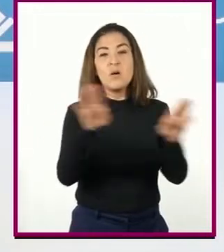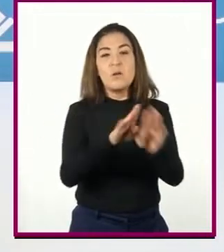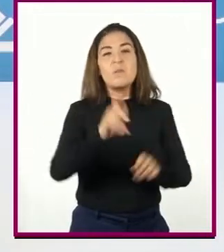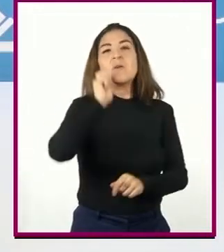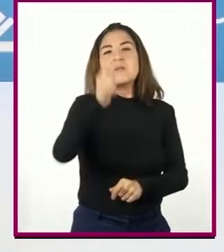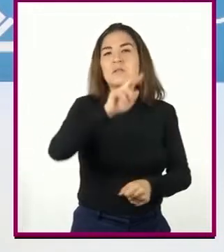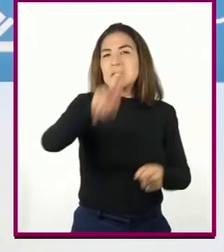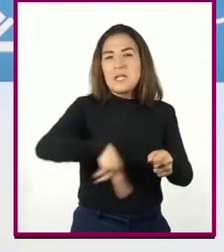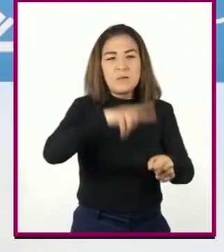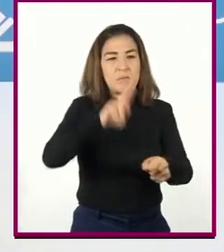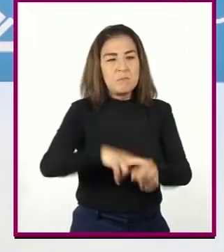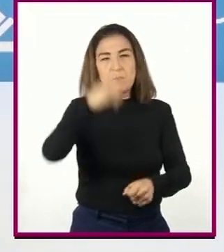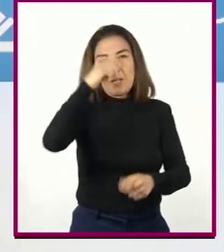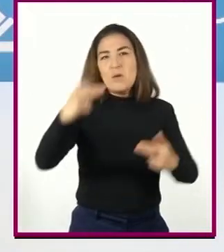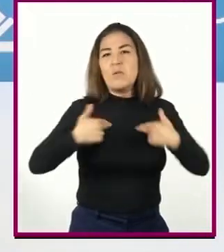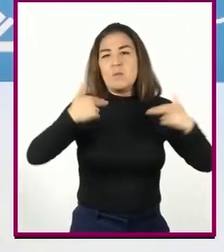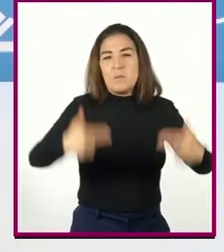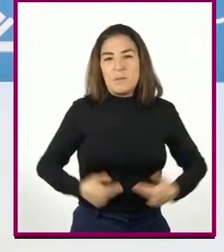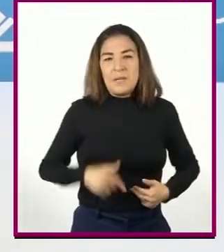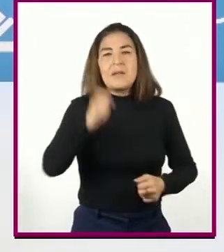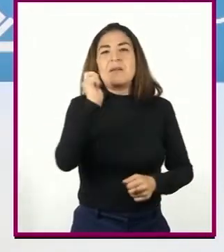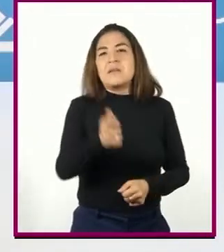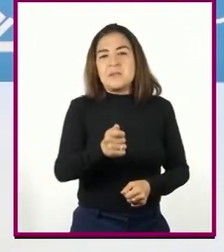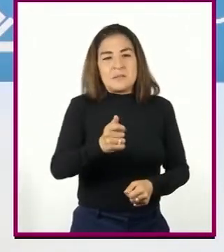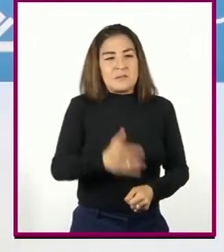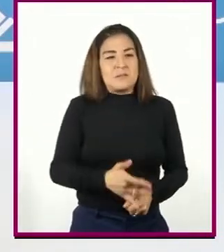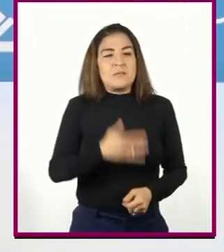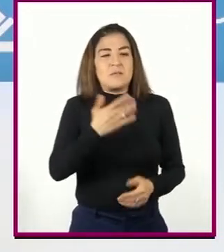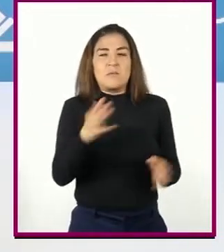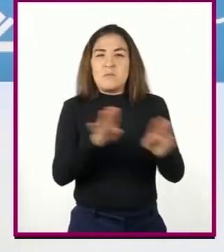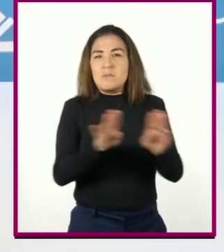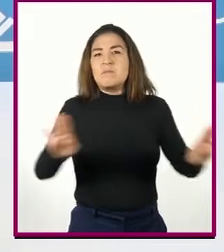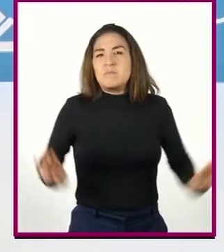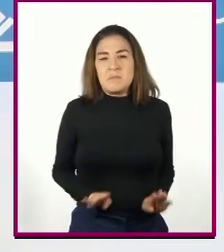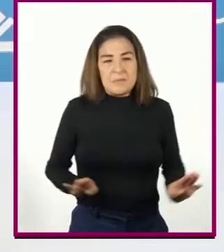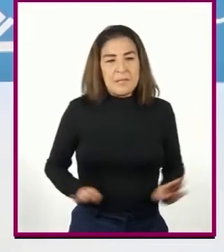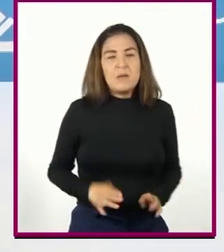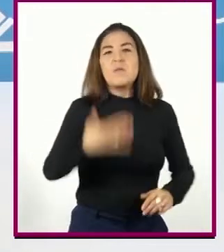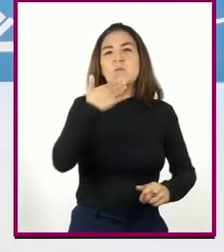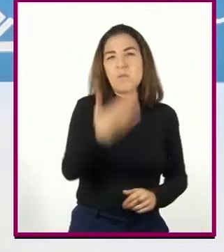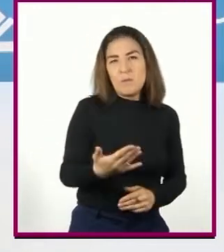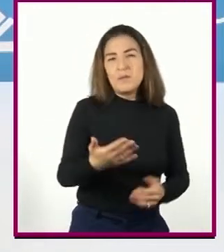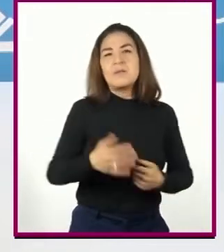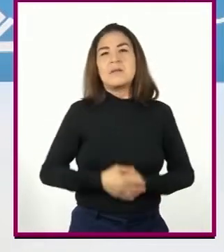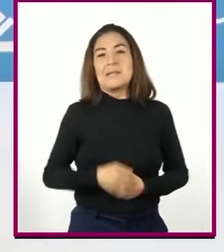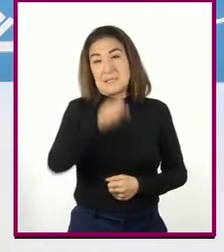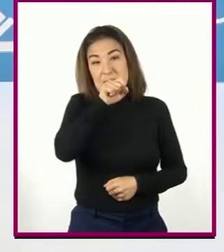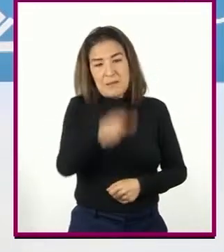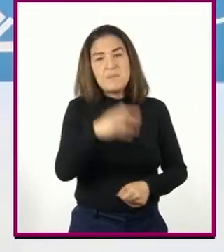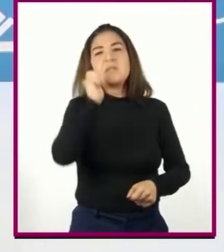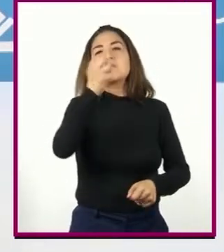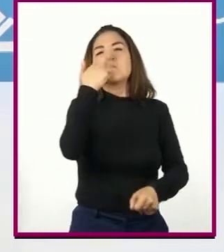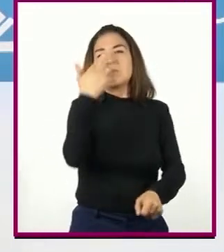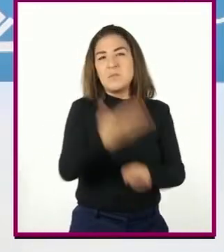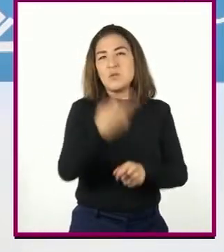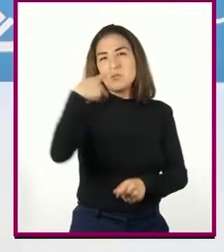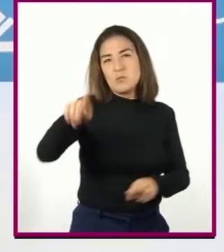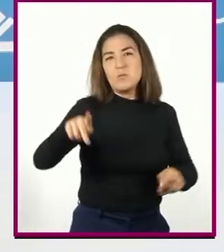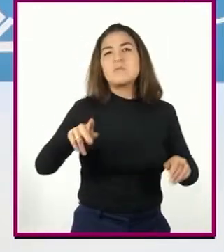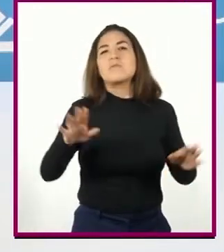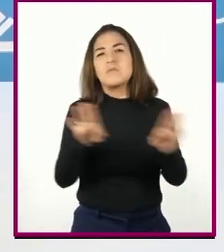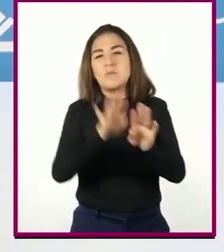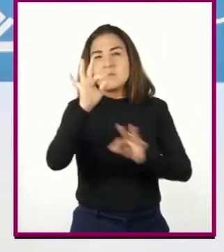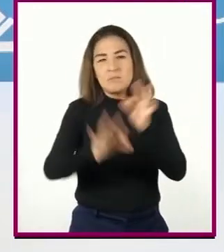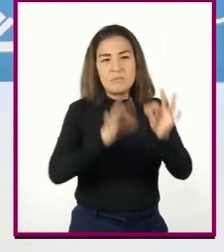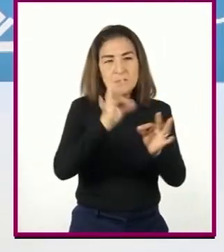natural que tiene el ser humano para comportarse de una manera y de otra, o de no hacerlo, por lo que es responsable de sus actos.